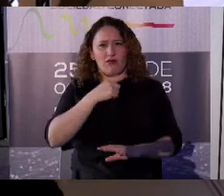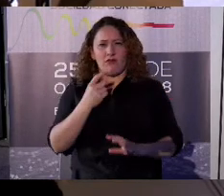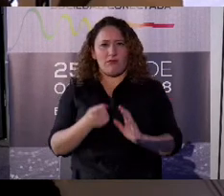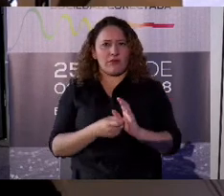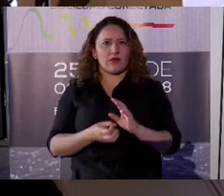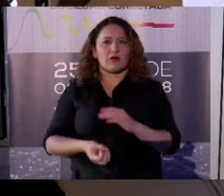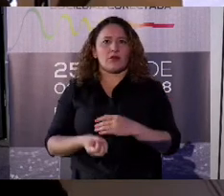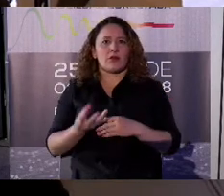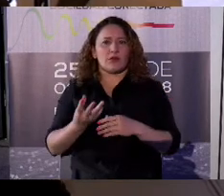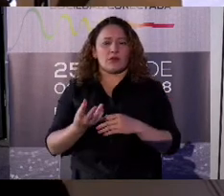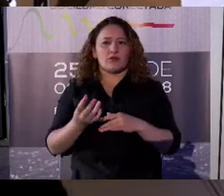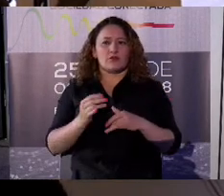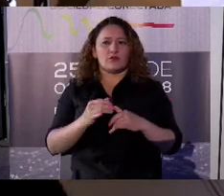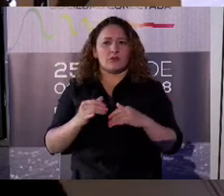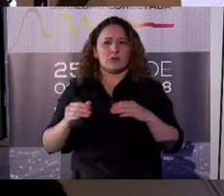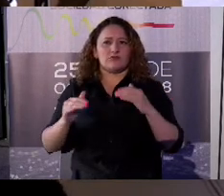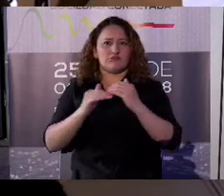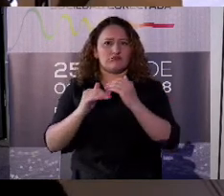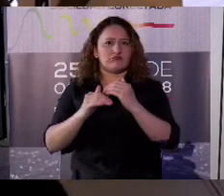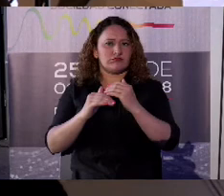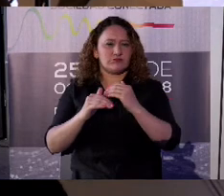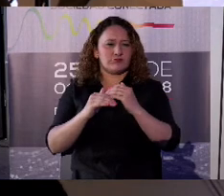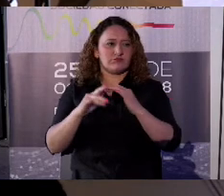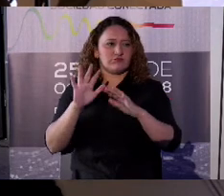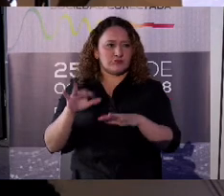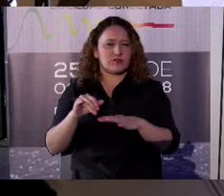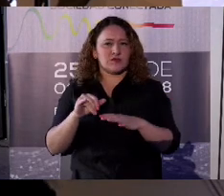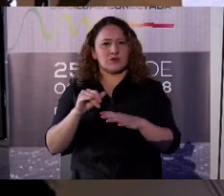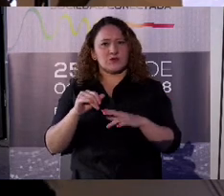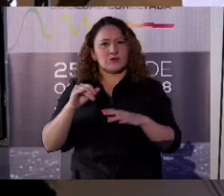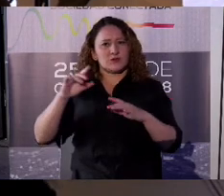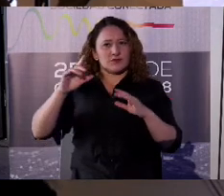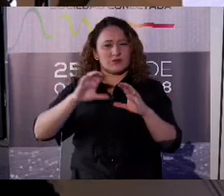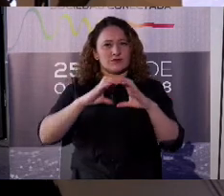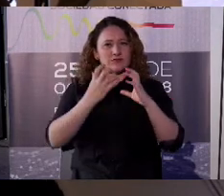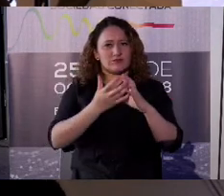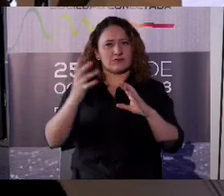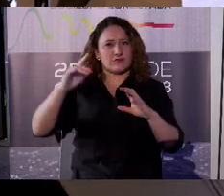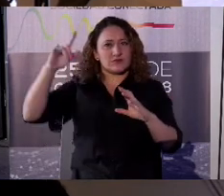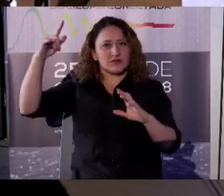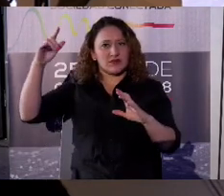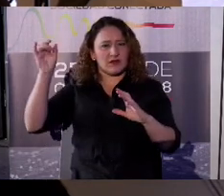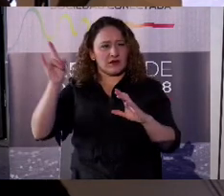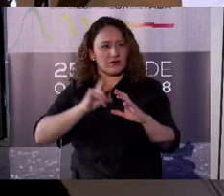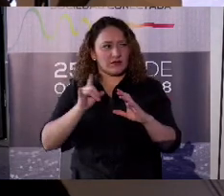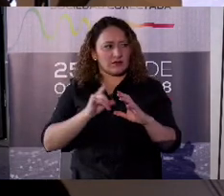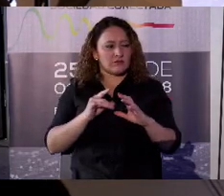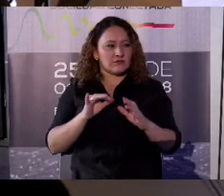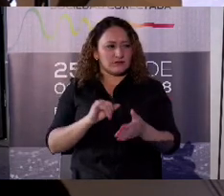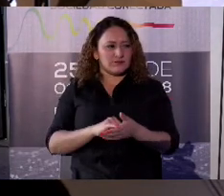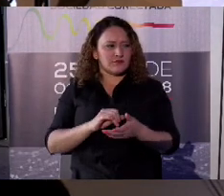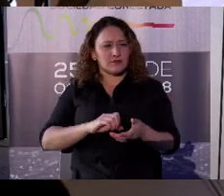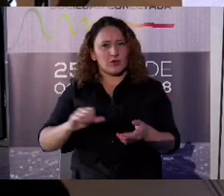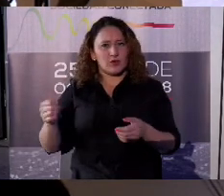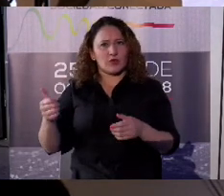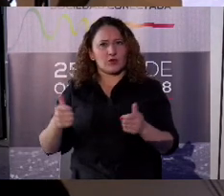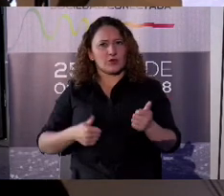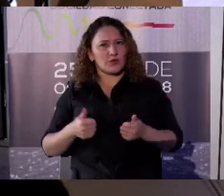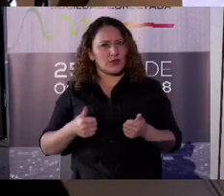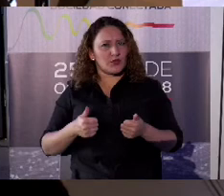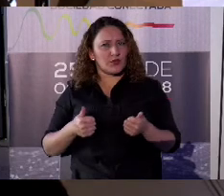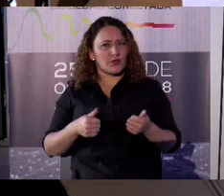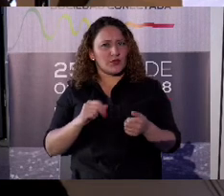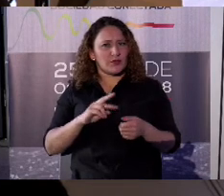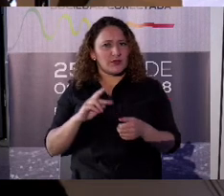de coexistencia con los servicios incumbentes que son satelitales. Y el otro bloque, como lo mencionó muy bien Sebastián, es el bloque